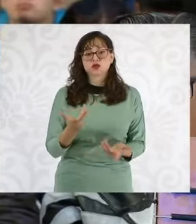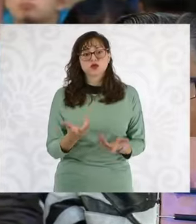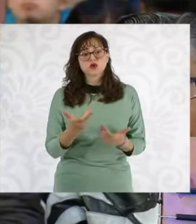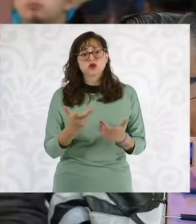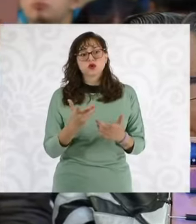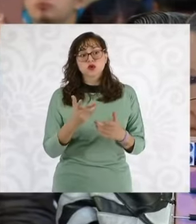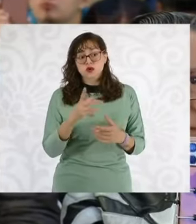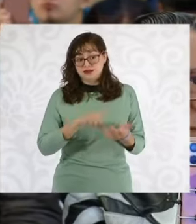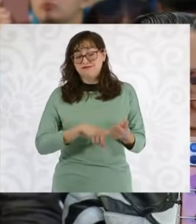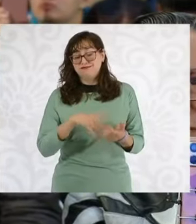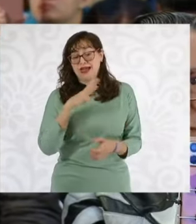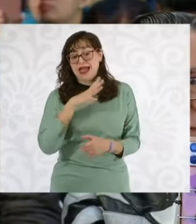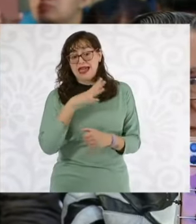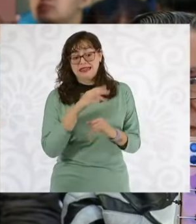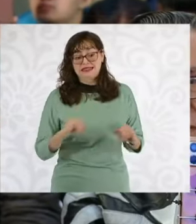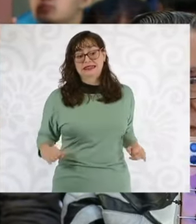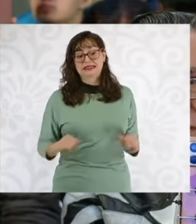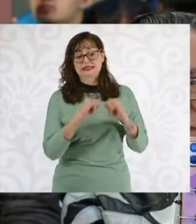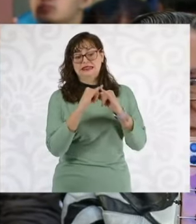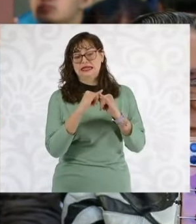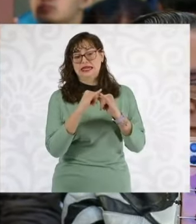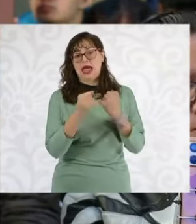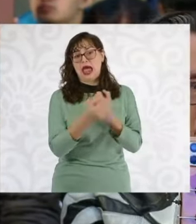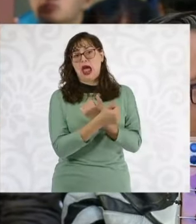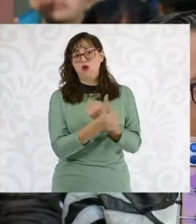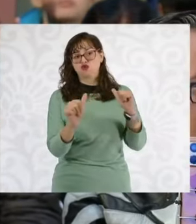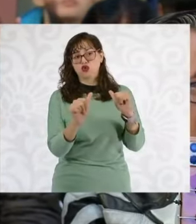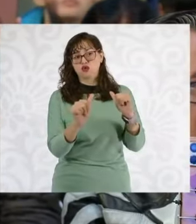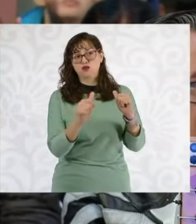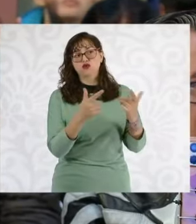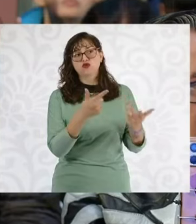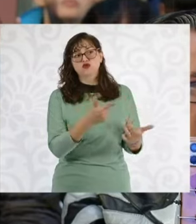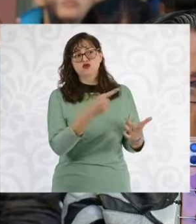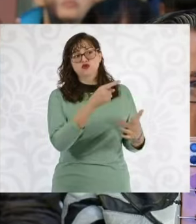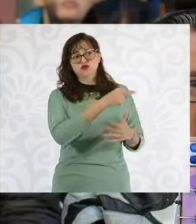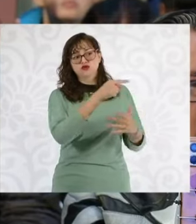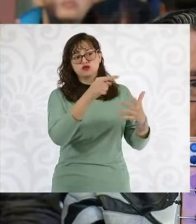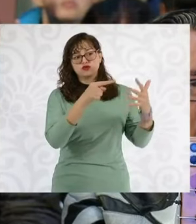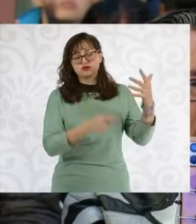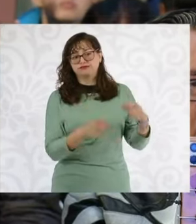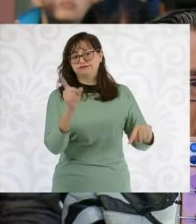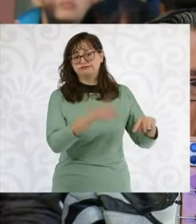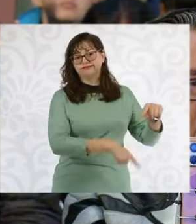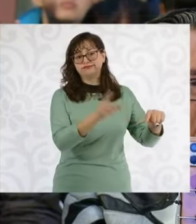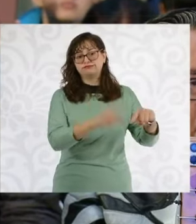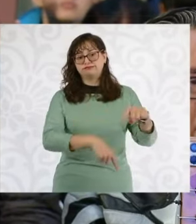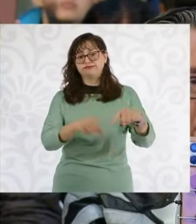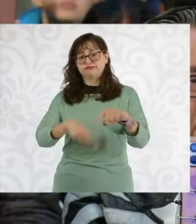organismos autónomos. En la revista Contralínea tuvimos acceso al expediente que se le entregó a la secretaria